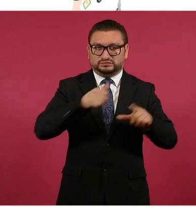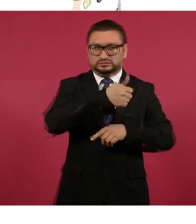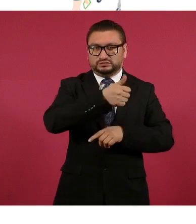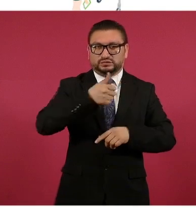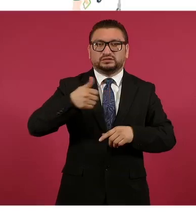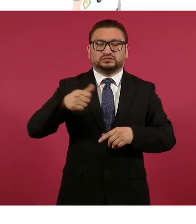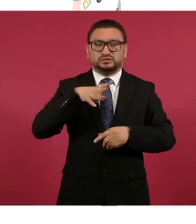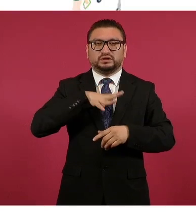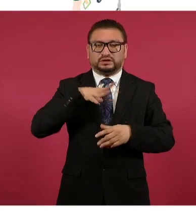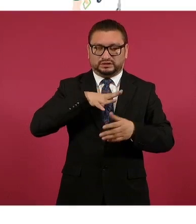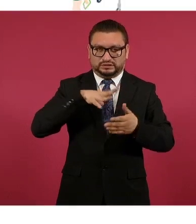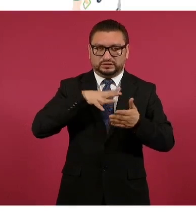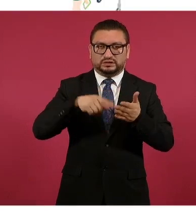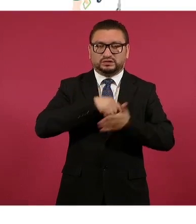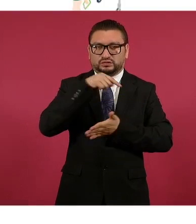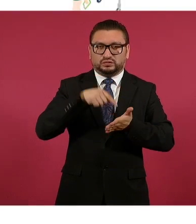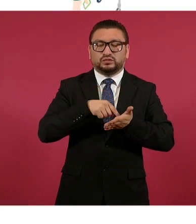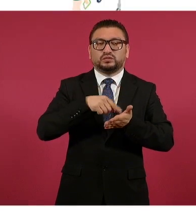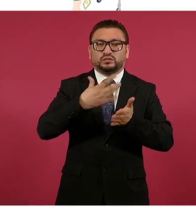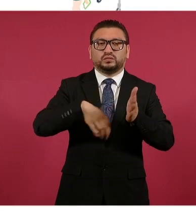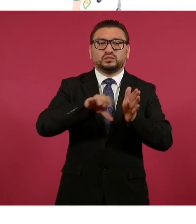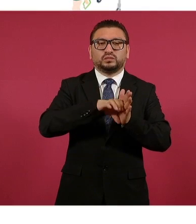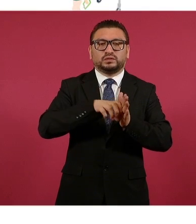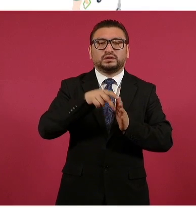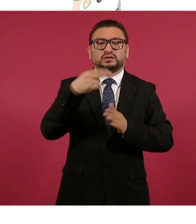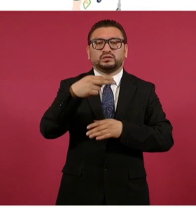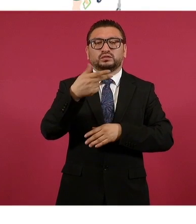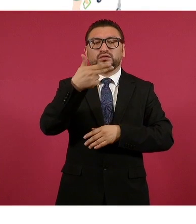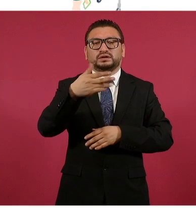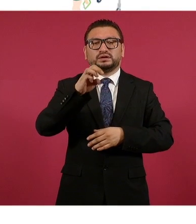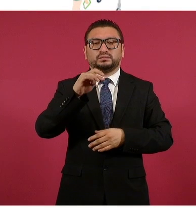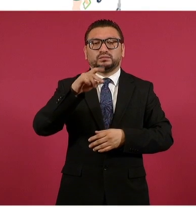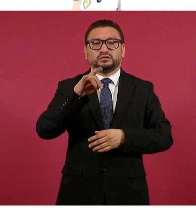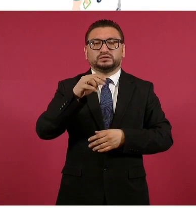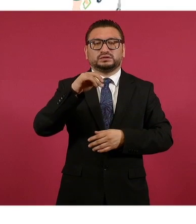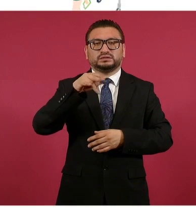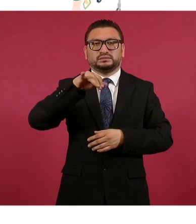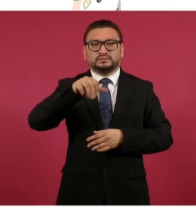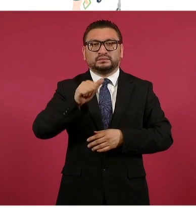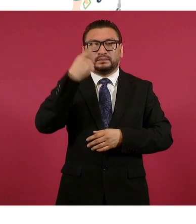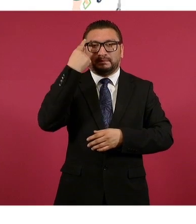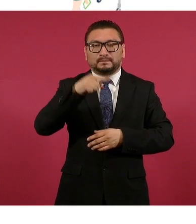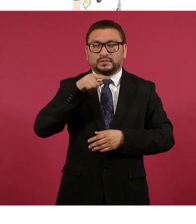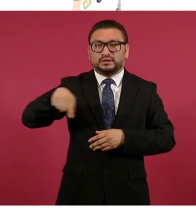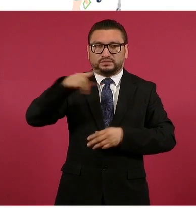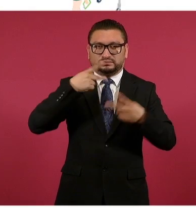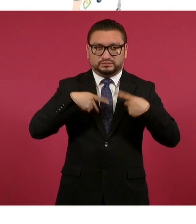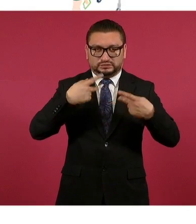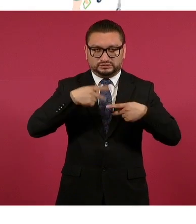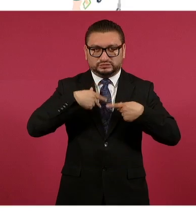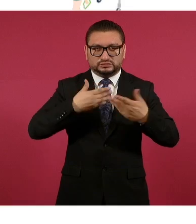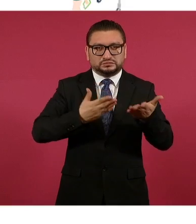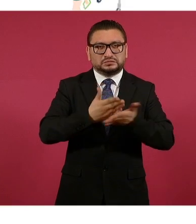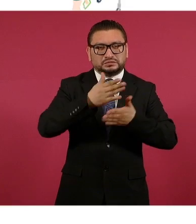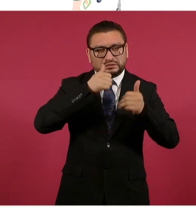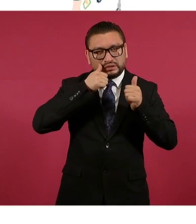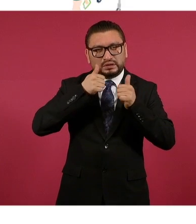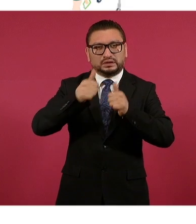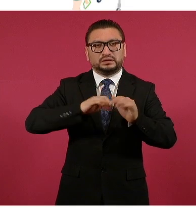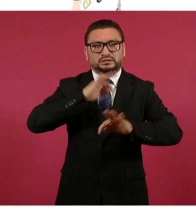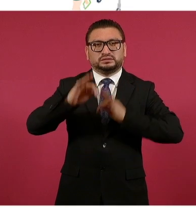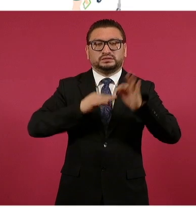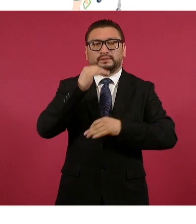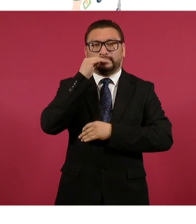una sala de hemodinamia para asegurar el acceso gratuito al mejor tratamiento disponible para la